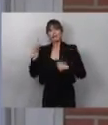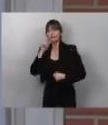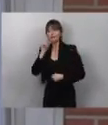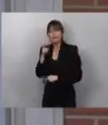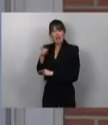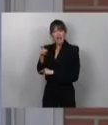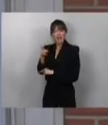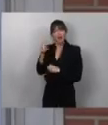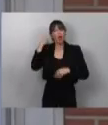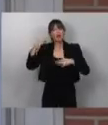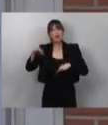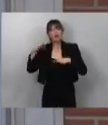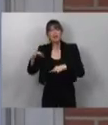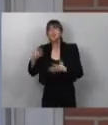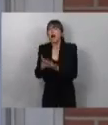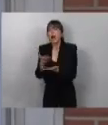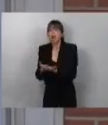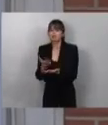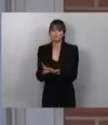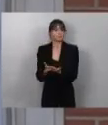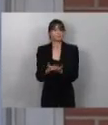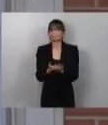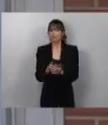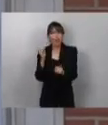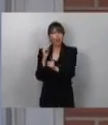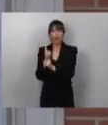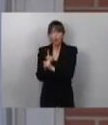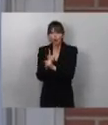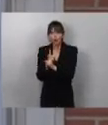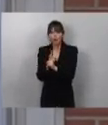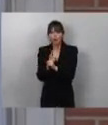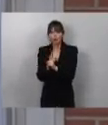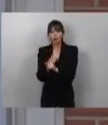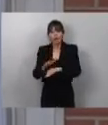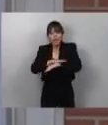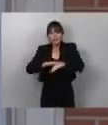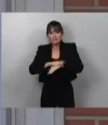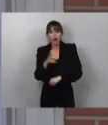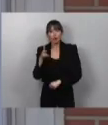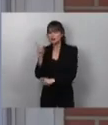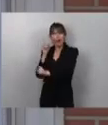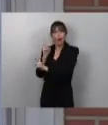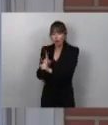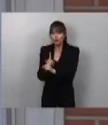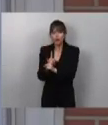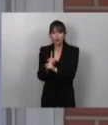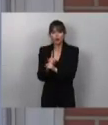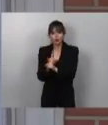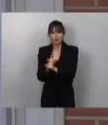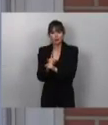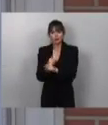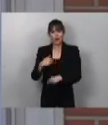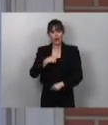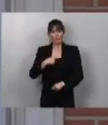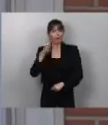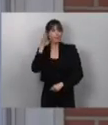un poco ahora vamos haí un poco lo del lenguaje no verbal ha salido muy serio con lo cual estábamos todos diciendo pues verdad va a dimitir va